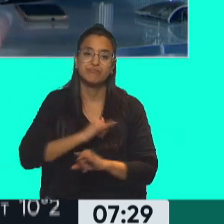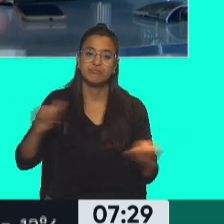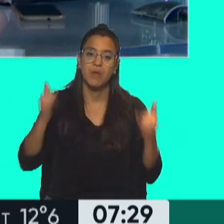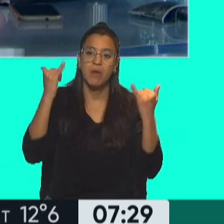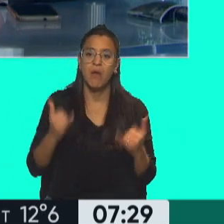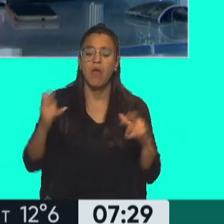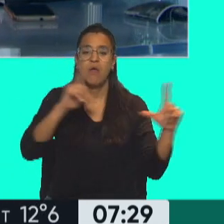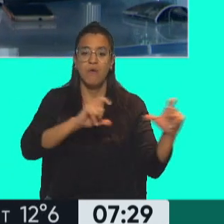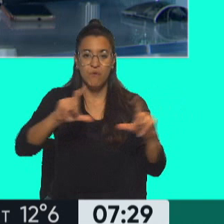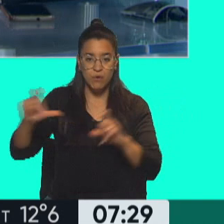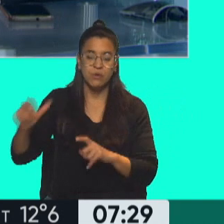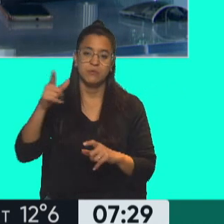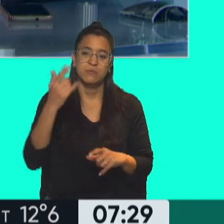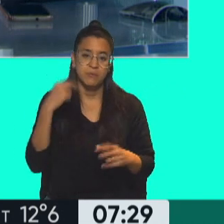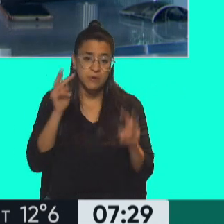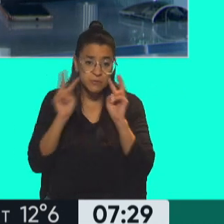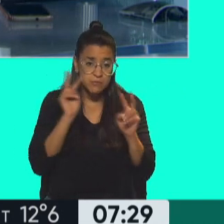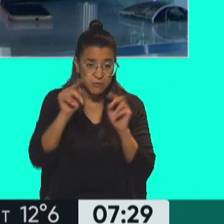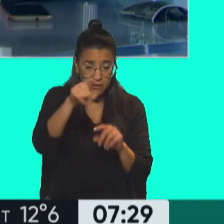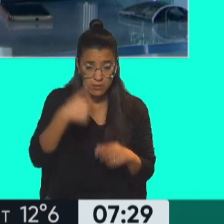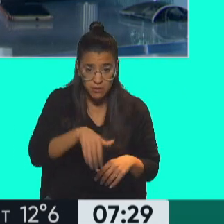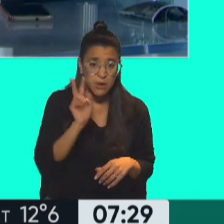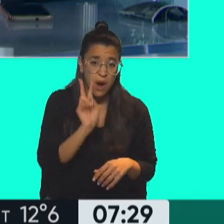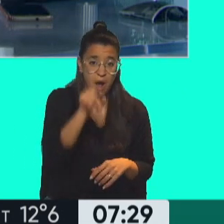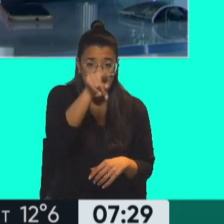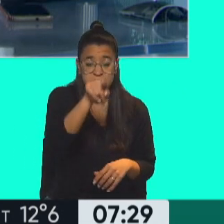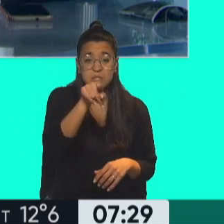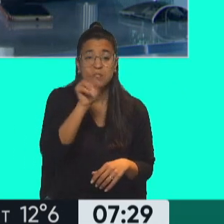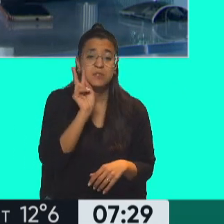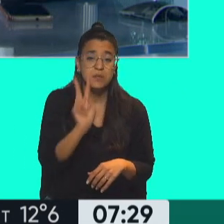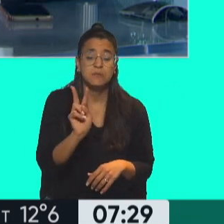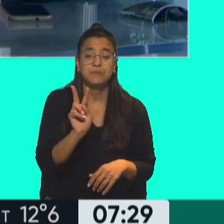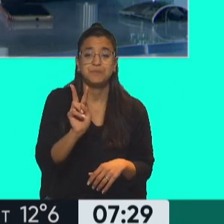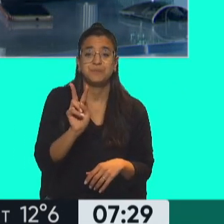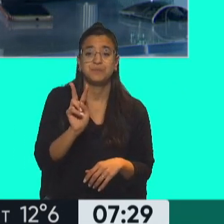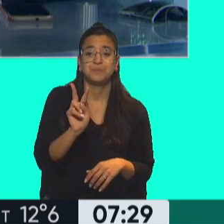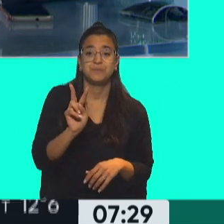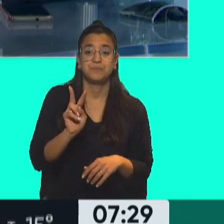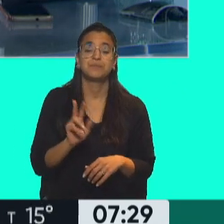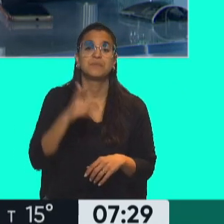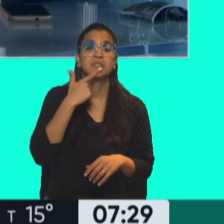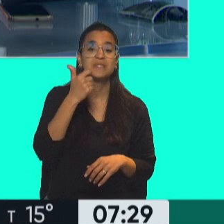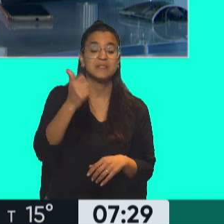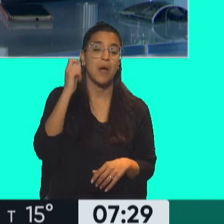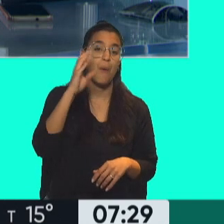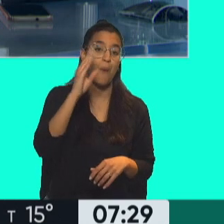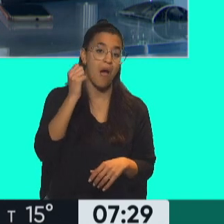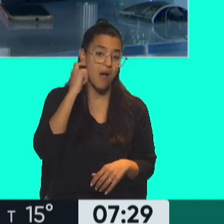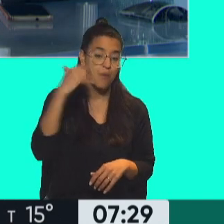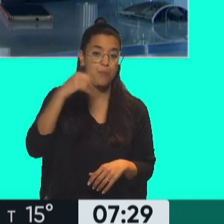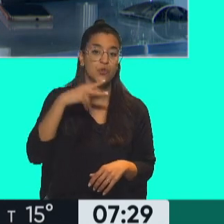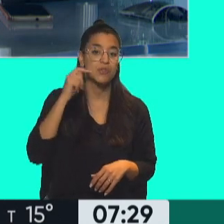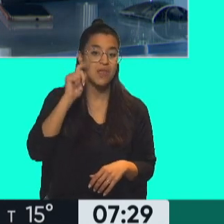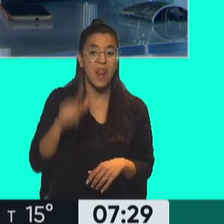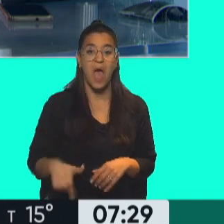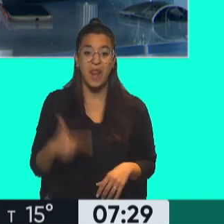las fotografías en las que estamos viendo, en las que se ve a Sabag Montiel con el arma